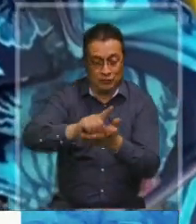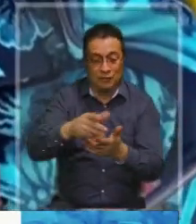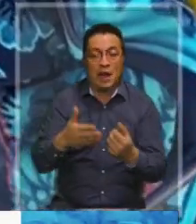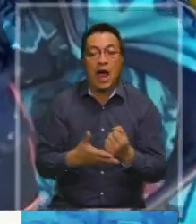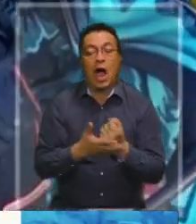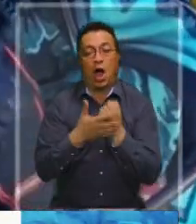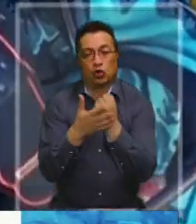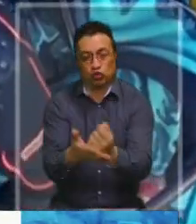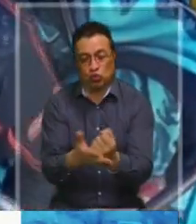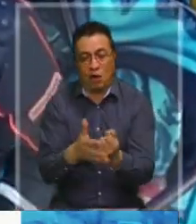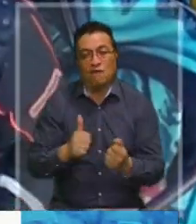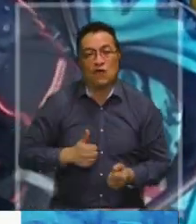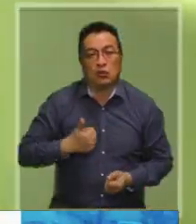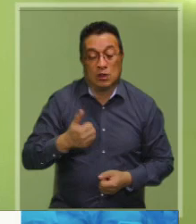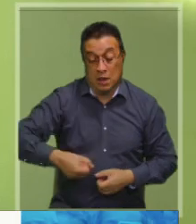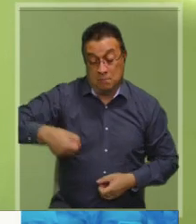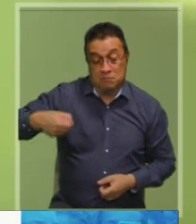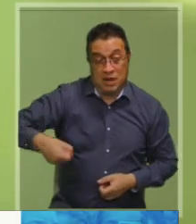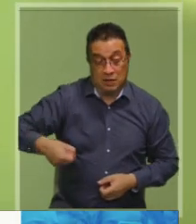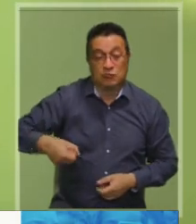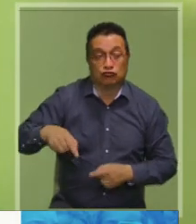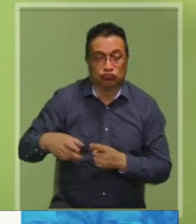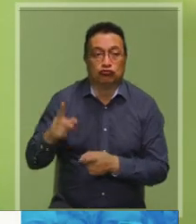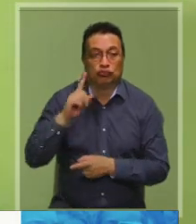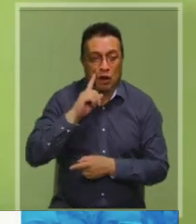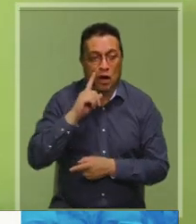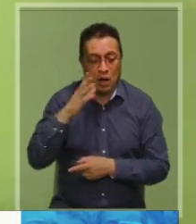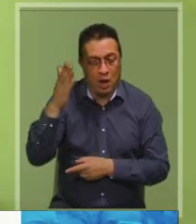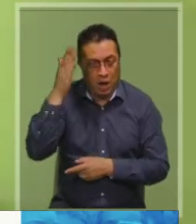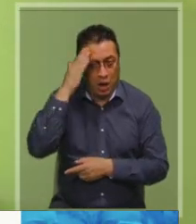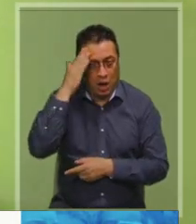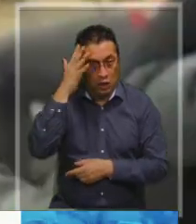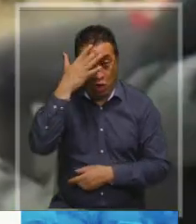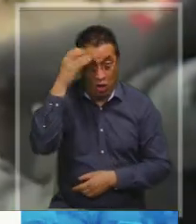voluntario. En su maleta, una experiencia que no olvidará.